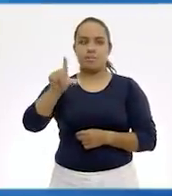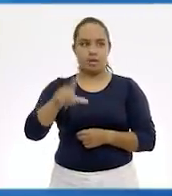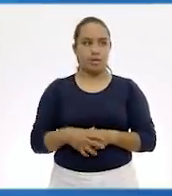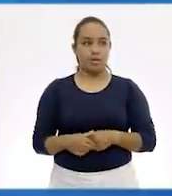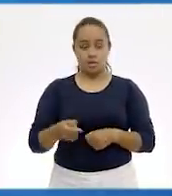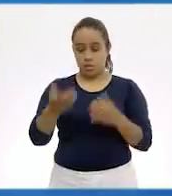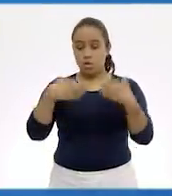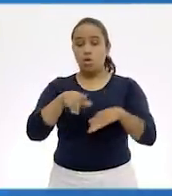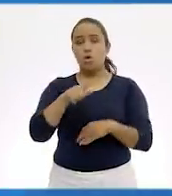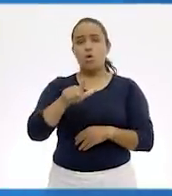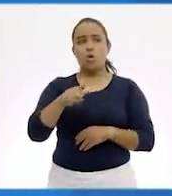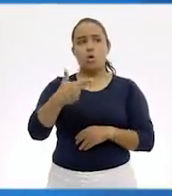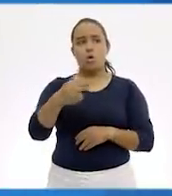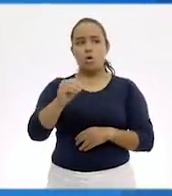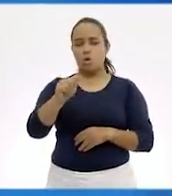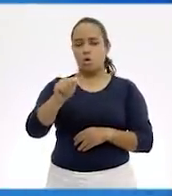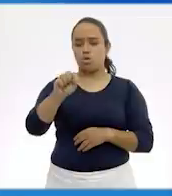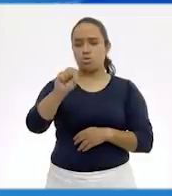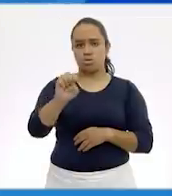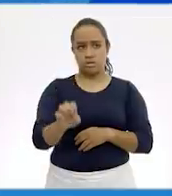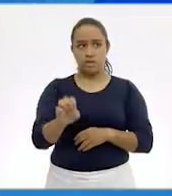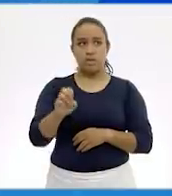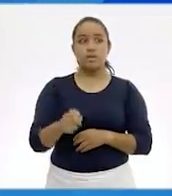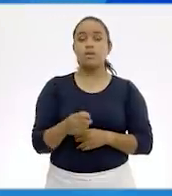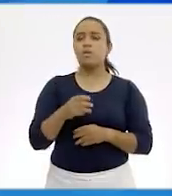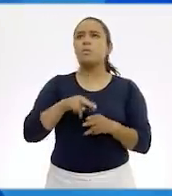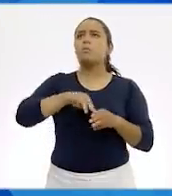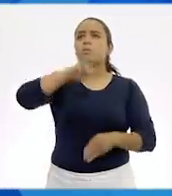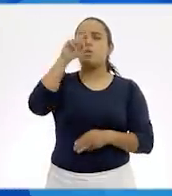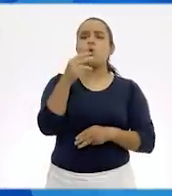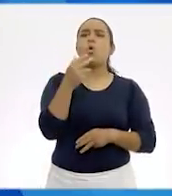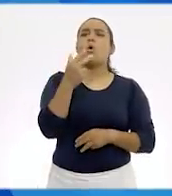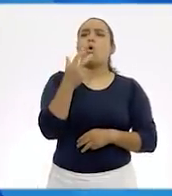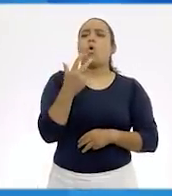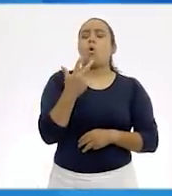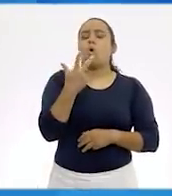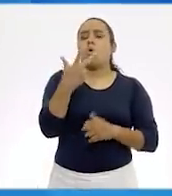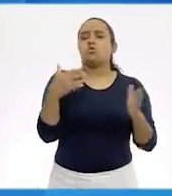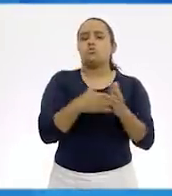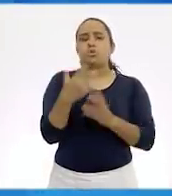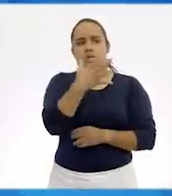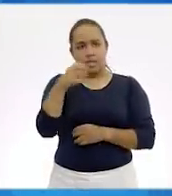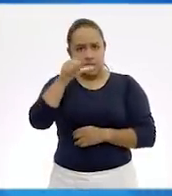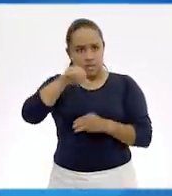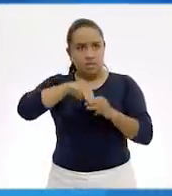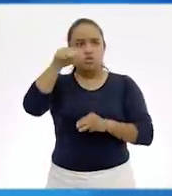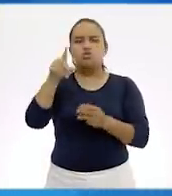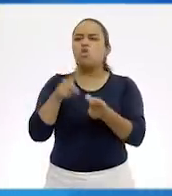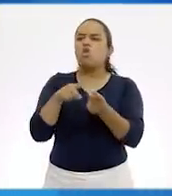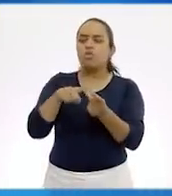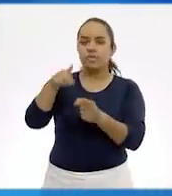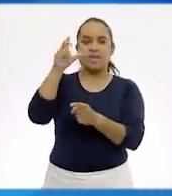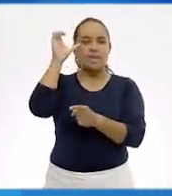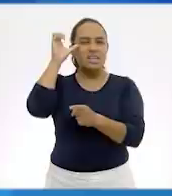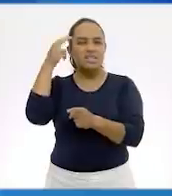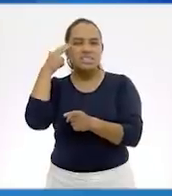Lhotse mide 8.516 metros y está entre China y Nepal.